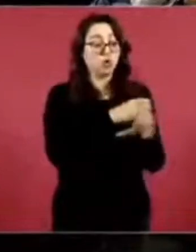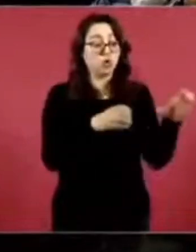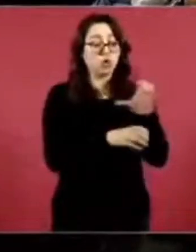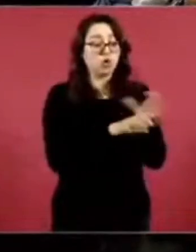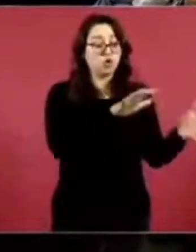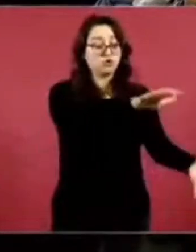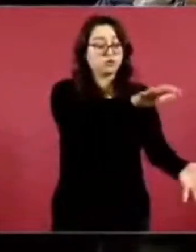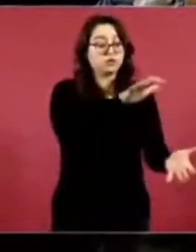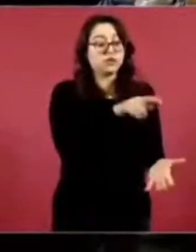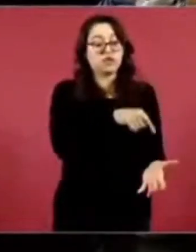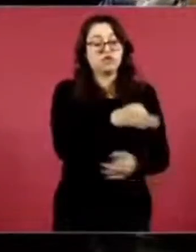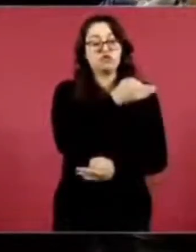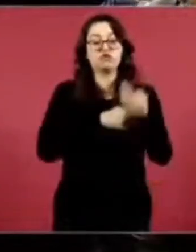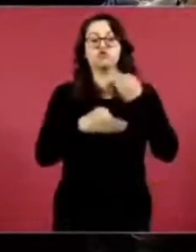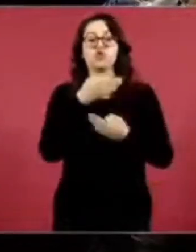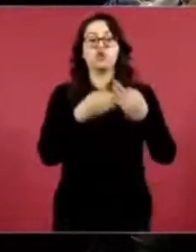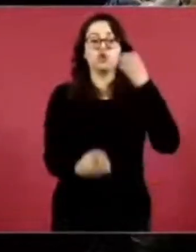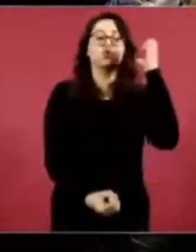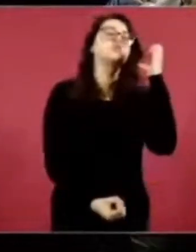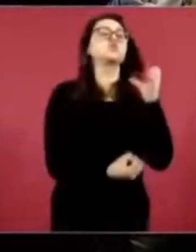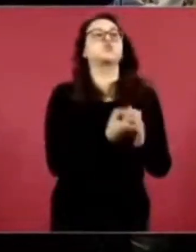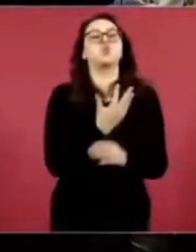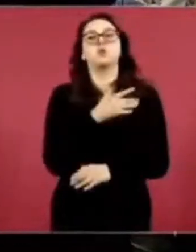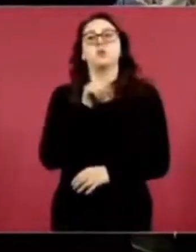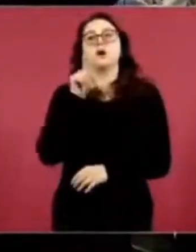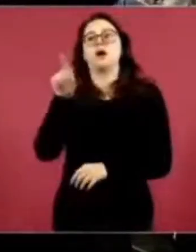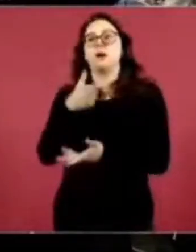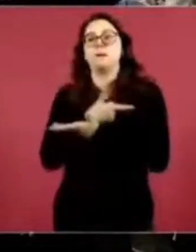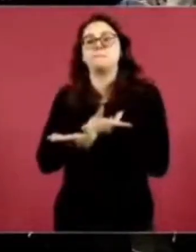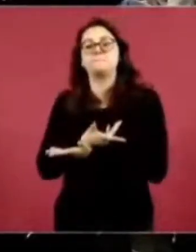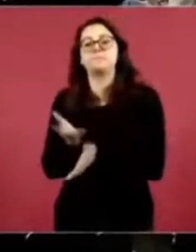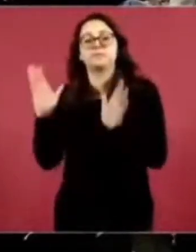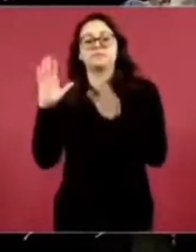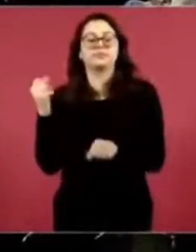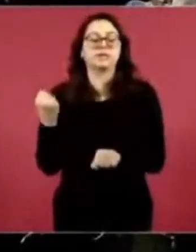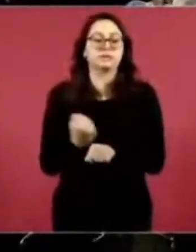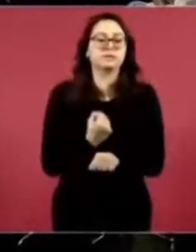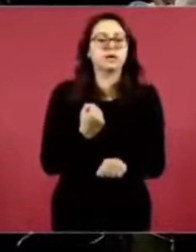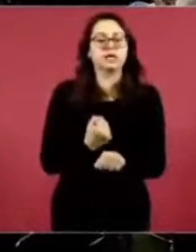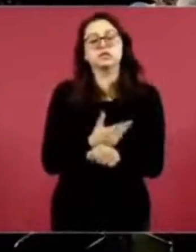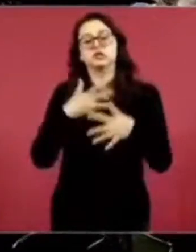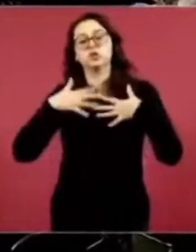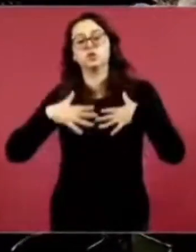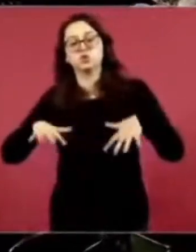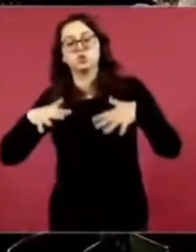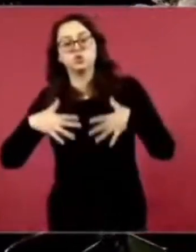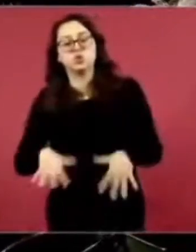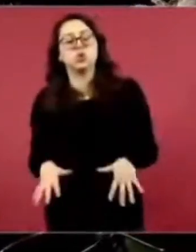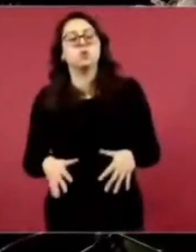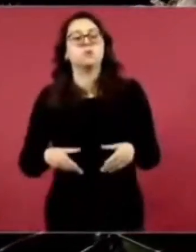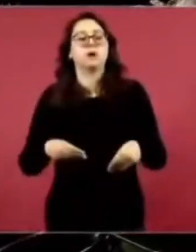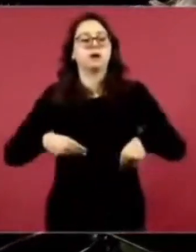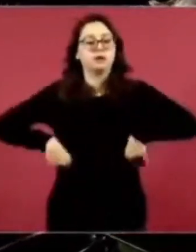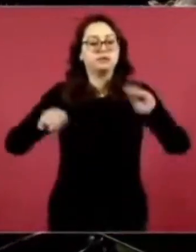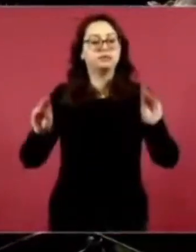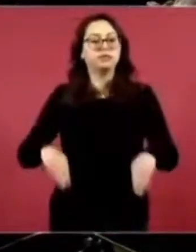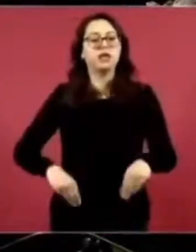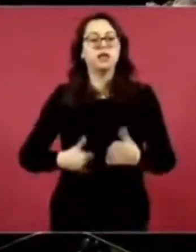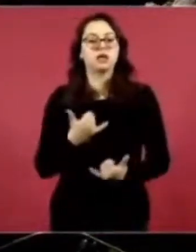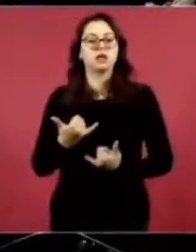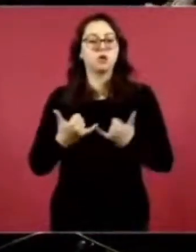todo es nuevo zapatos ropa telas juguetes